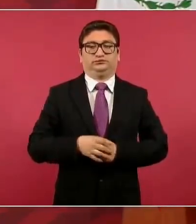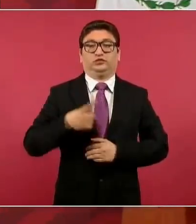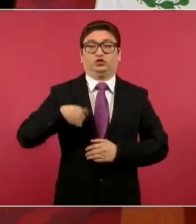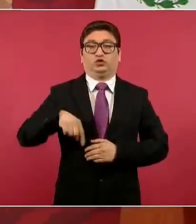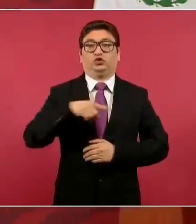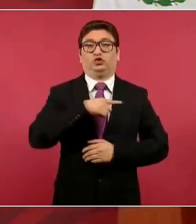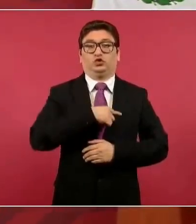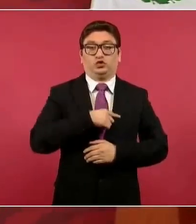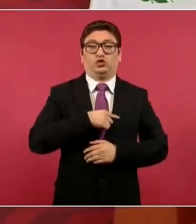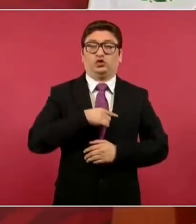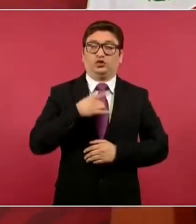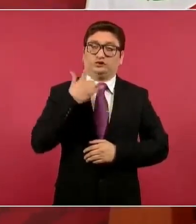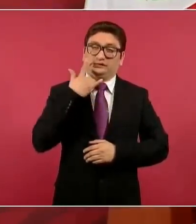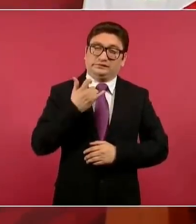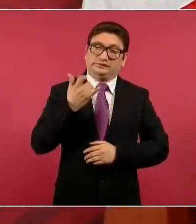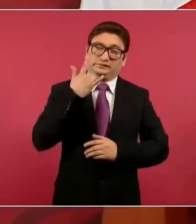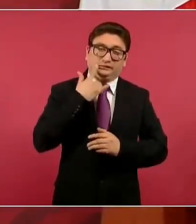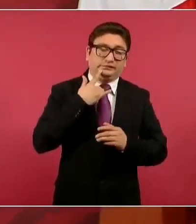revirtiendo lo que se puede,